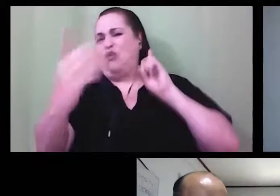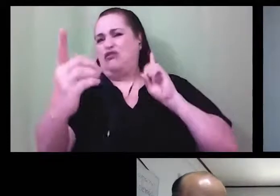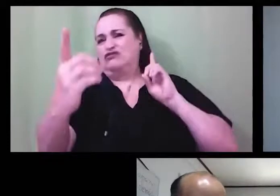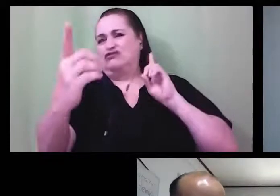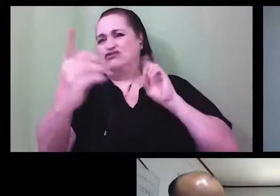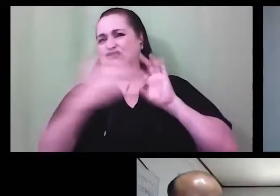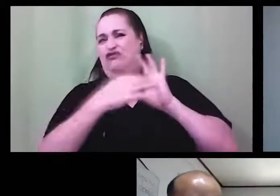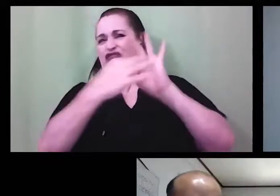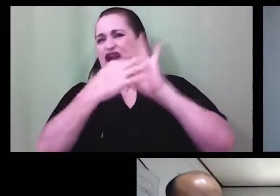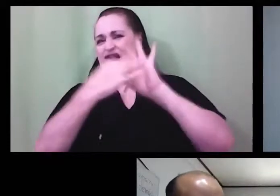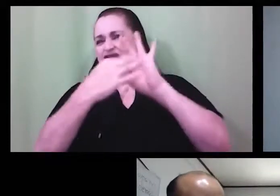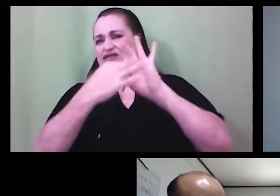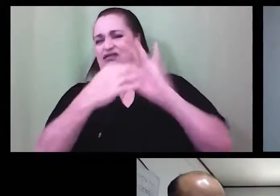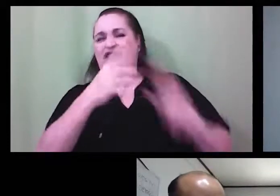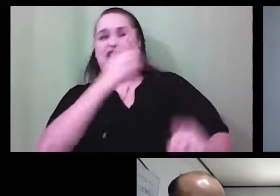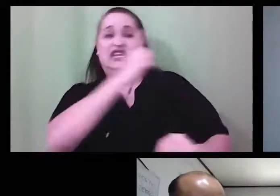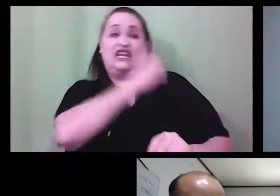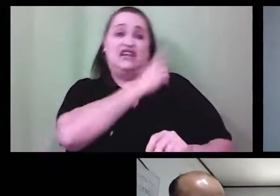entre dirección